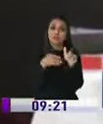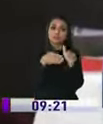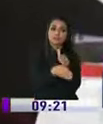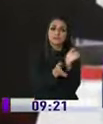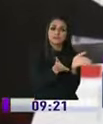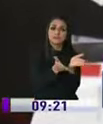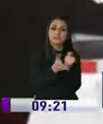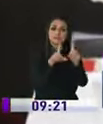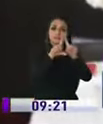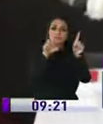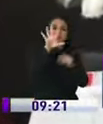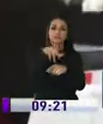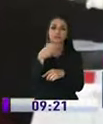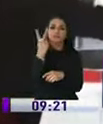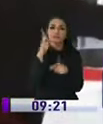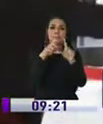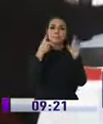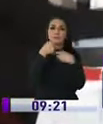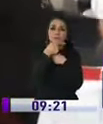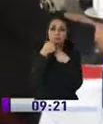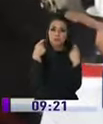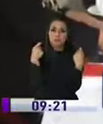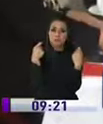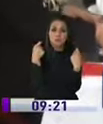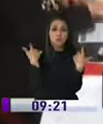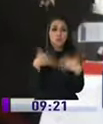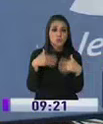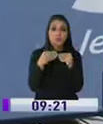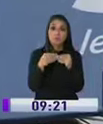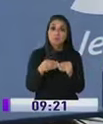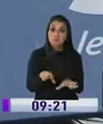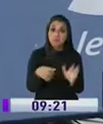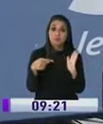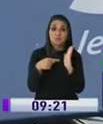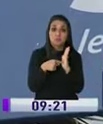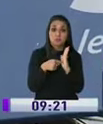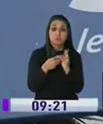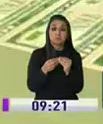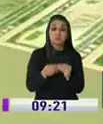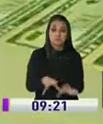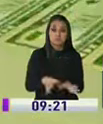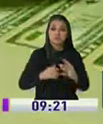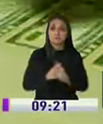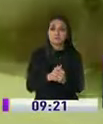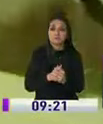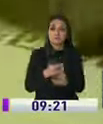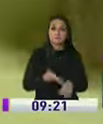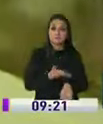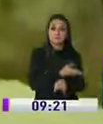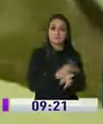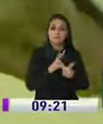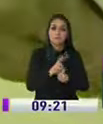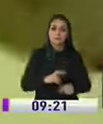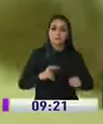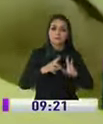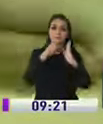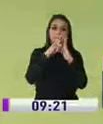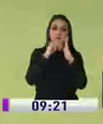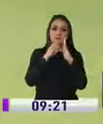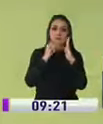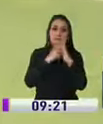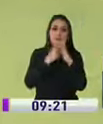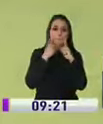de 502 empresas fantasmas, generando así una defraudación al fisco. Esto en el marco de las investigaciones que lleva adelante la